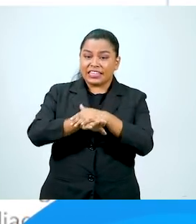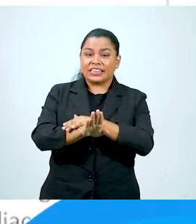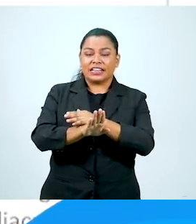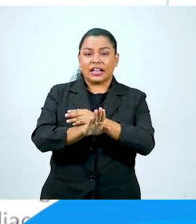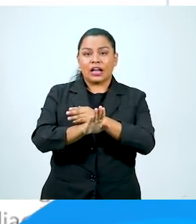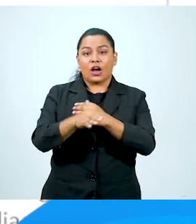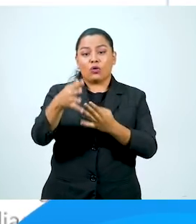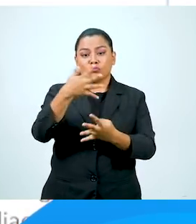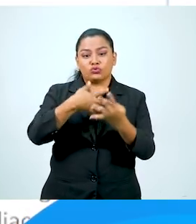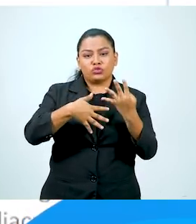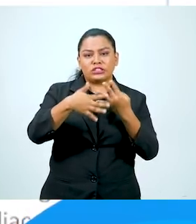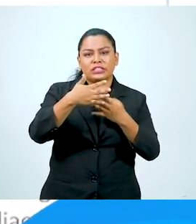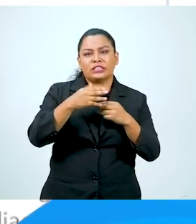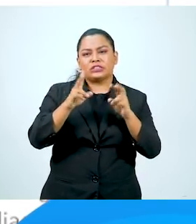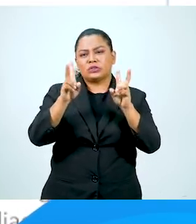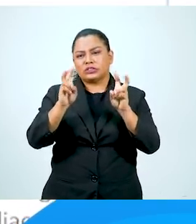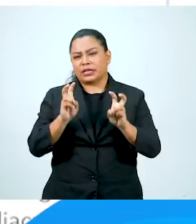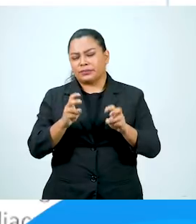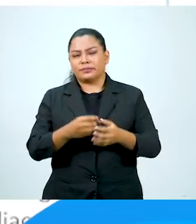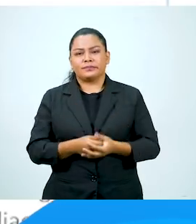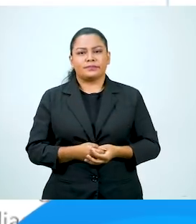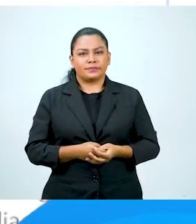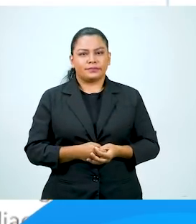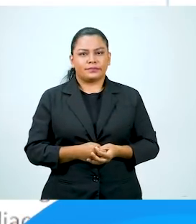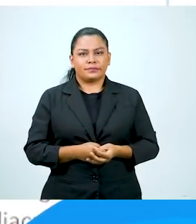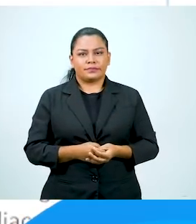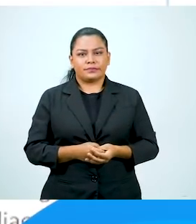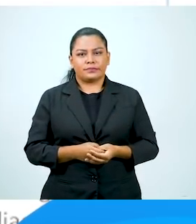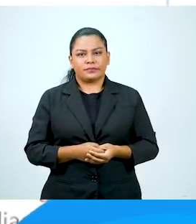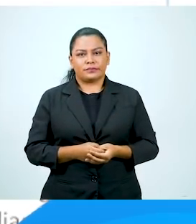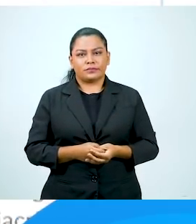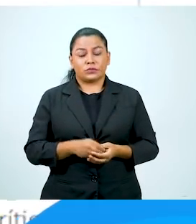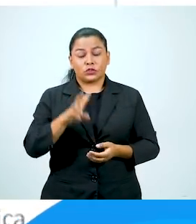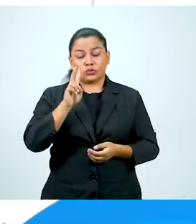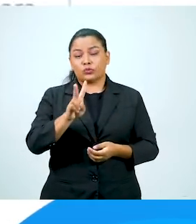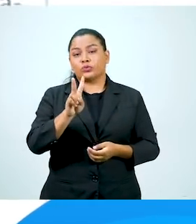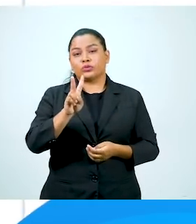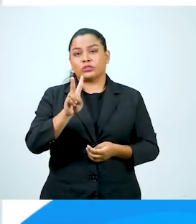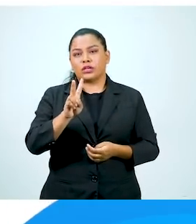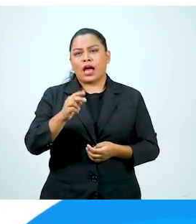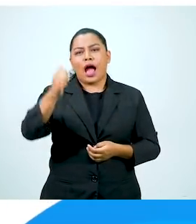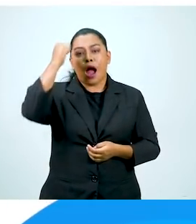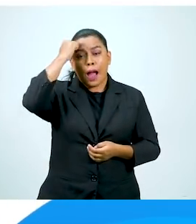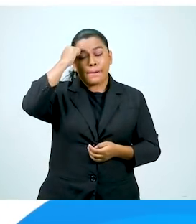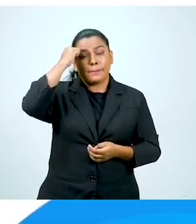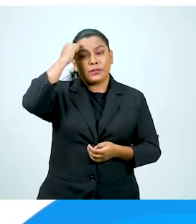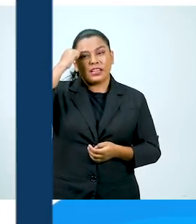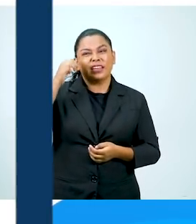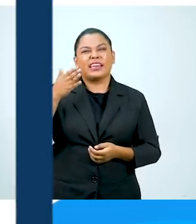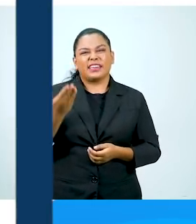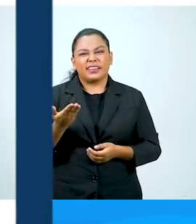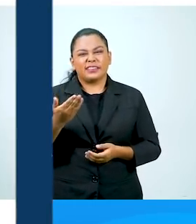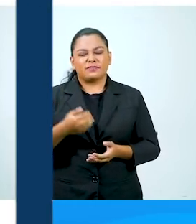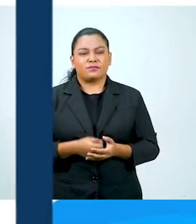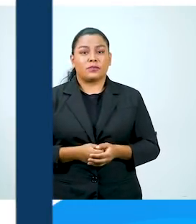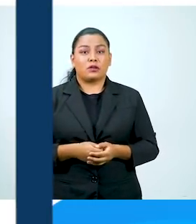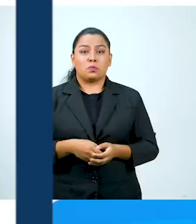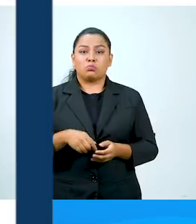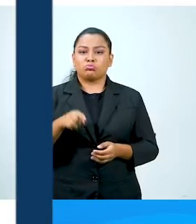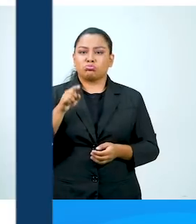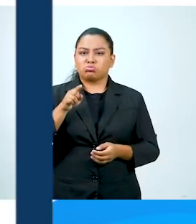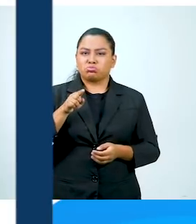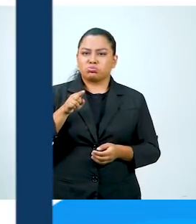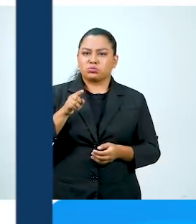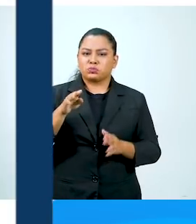introducir o contextualizar alguno de los contenidos. 2. Aprenderás a.